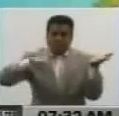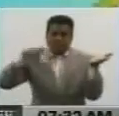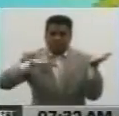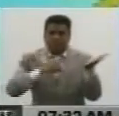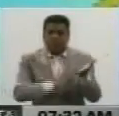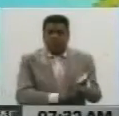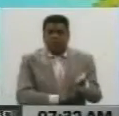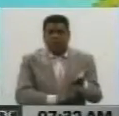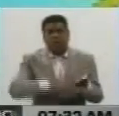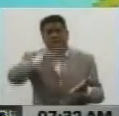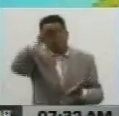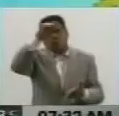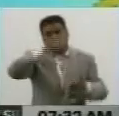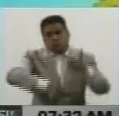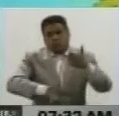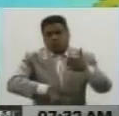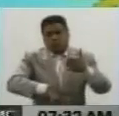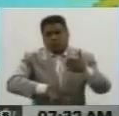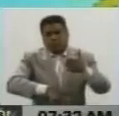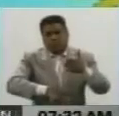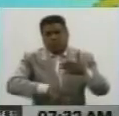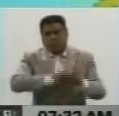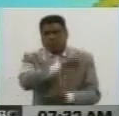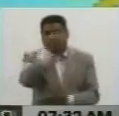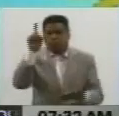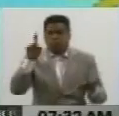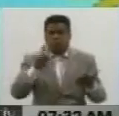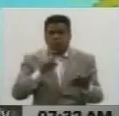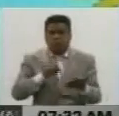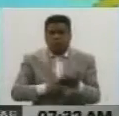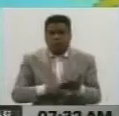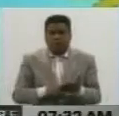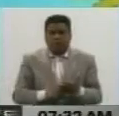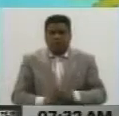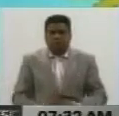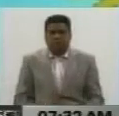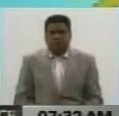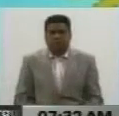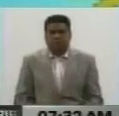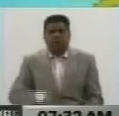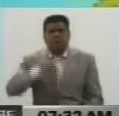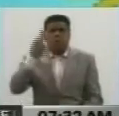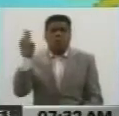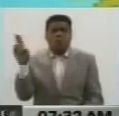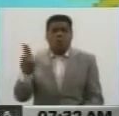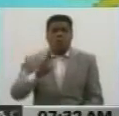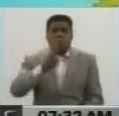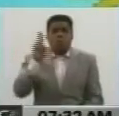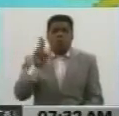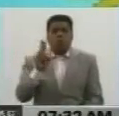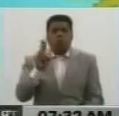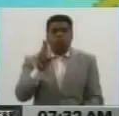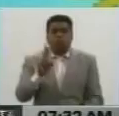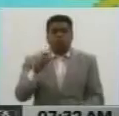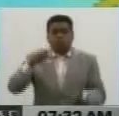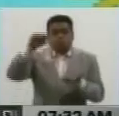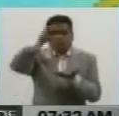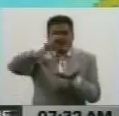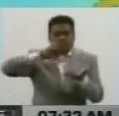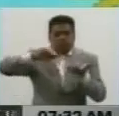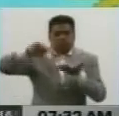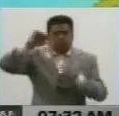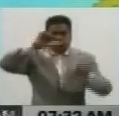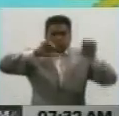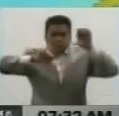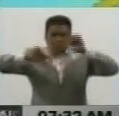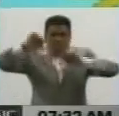para prohibir absoluta y totalmente el uso del mercurio en todas las